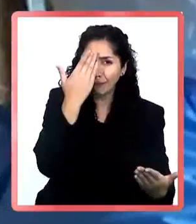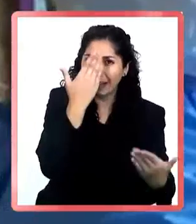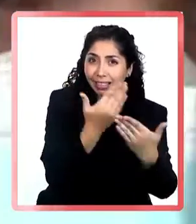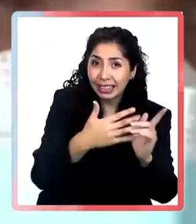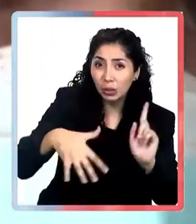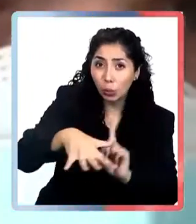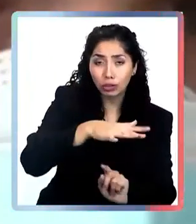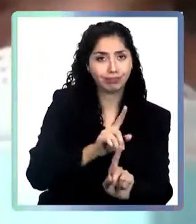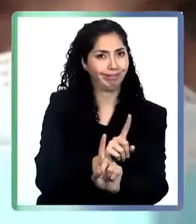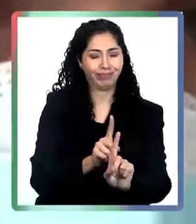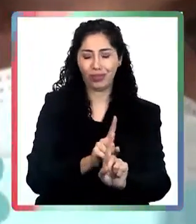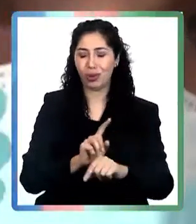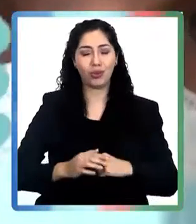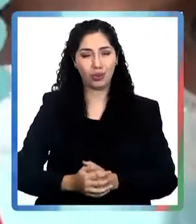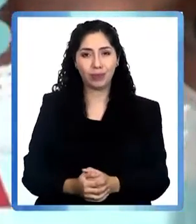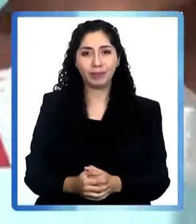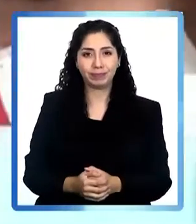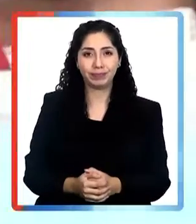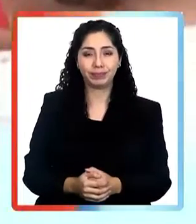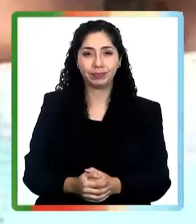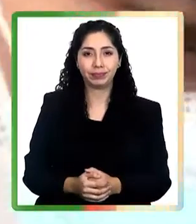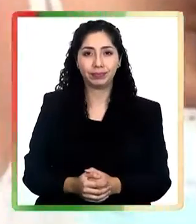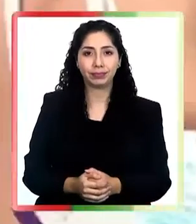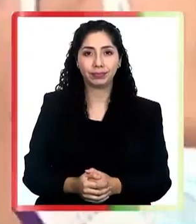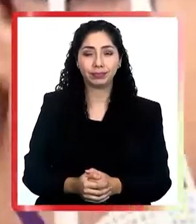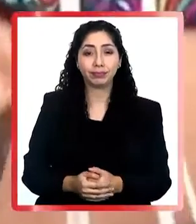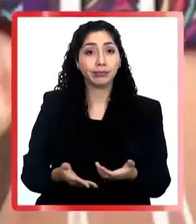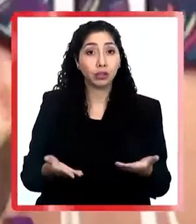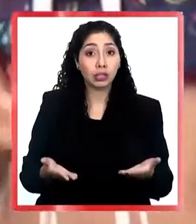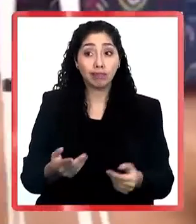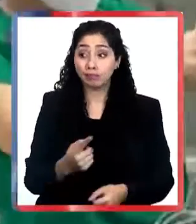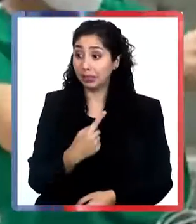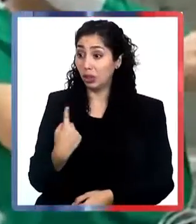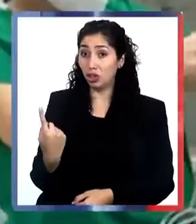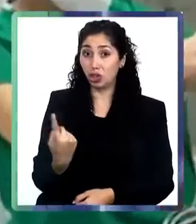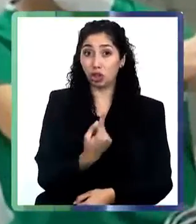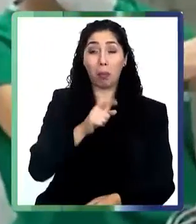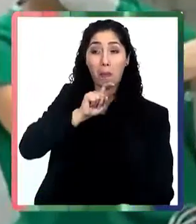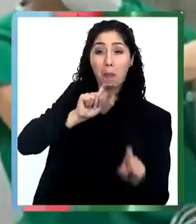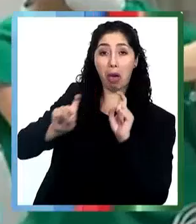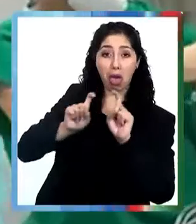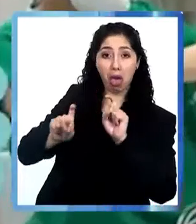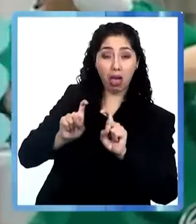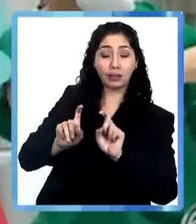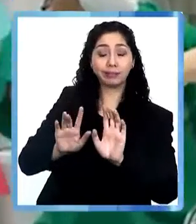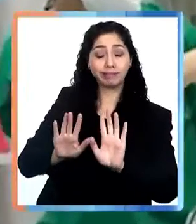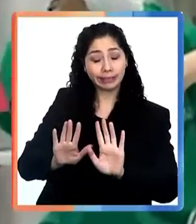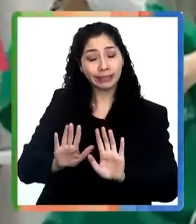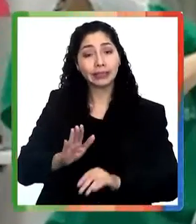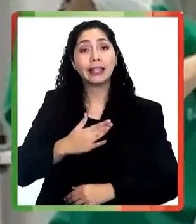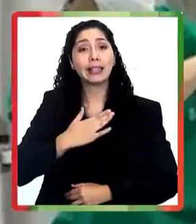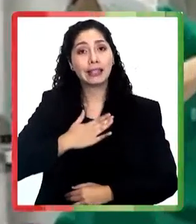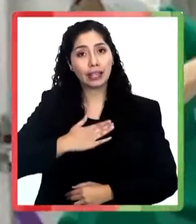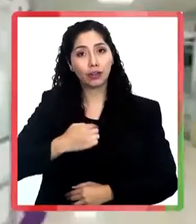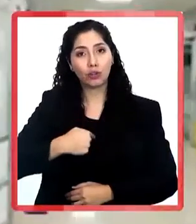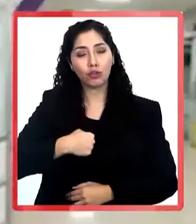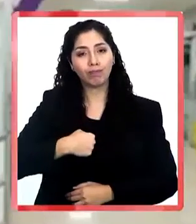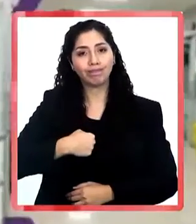abordar y si en algún momento fuimos injustos en las críticas quiero